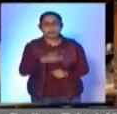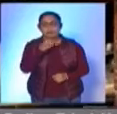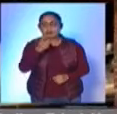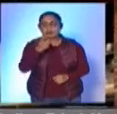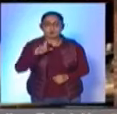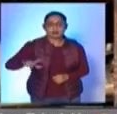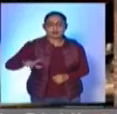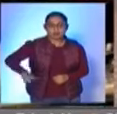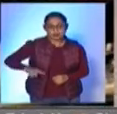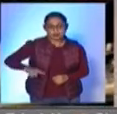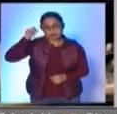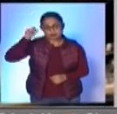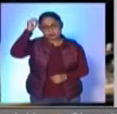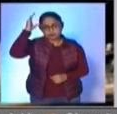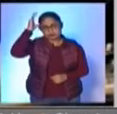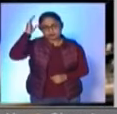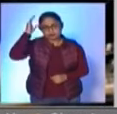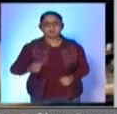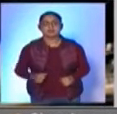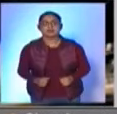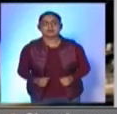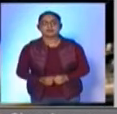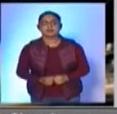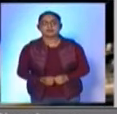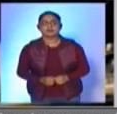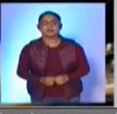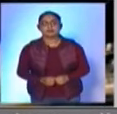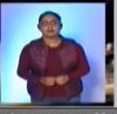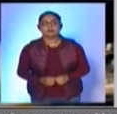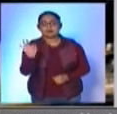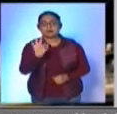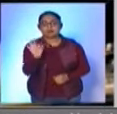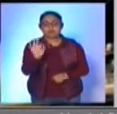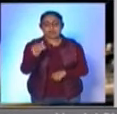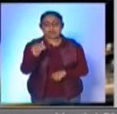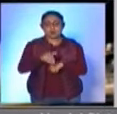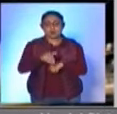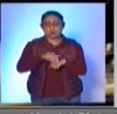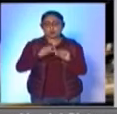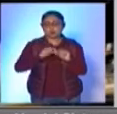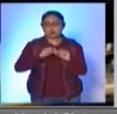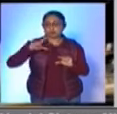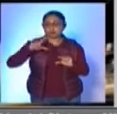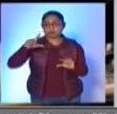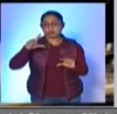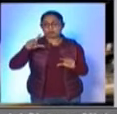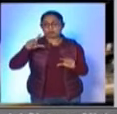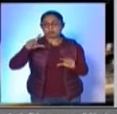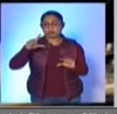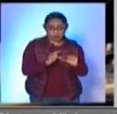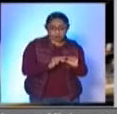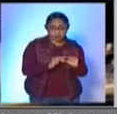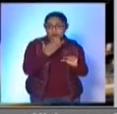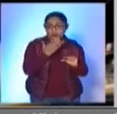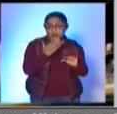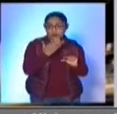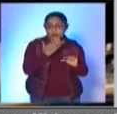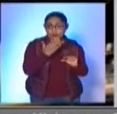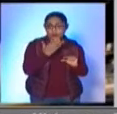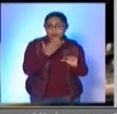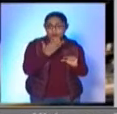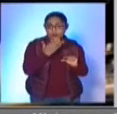el gobernador Silvano Aureoles Conejo. Si los números no disminuyen, la próxima